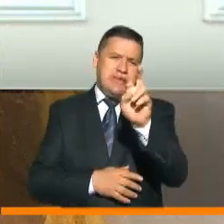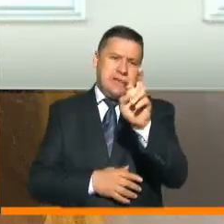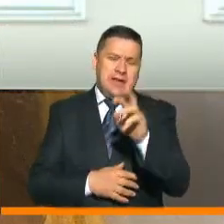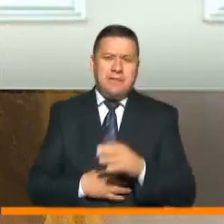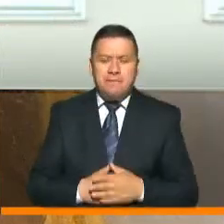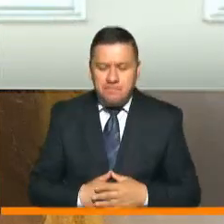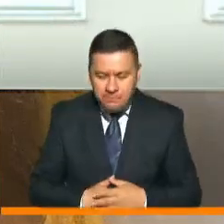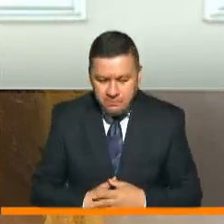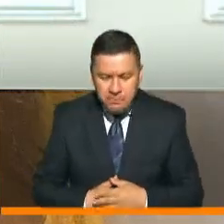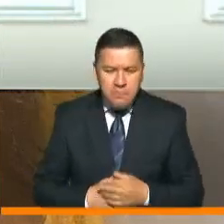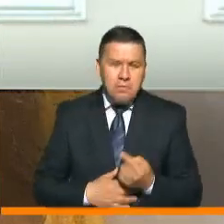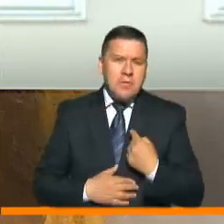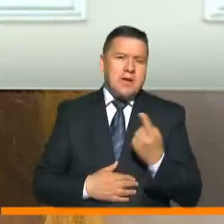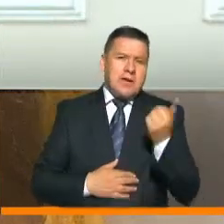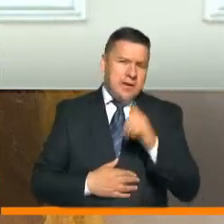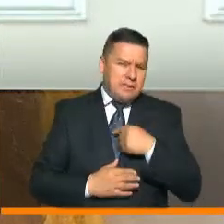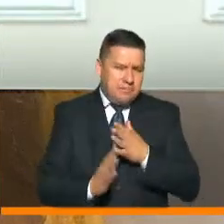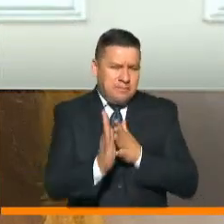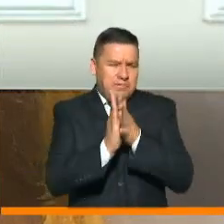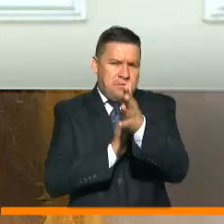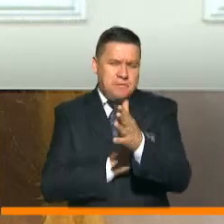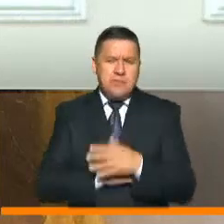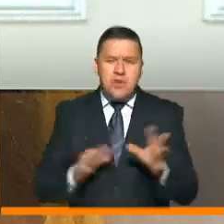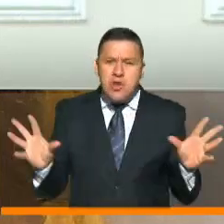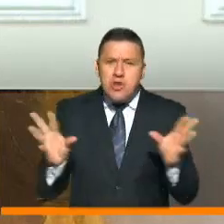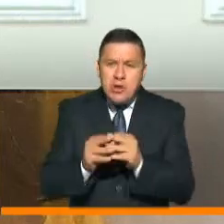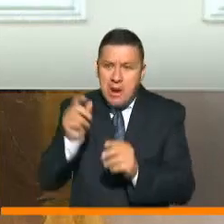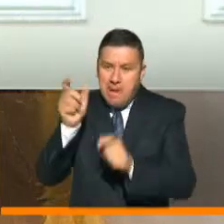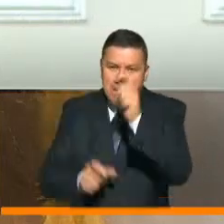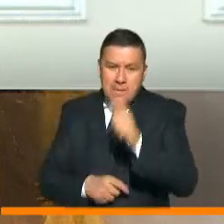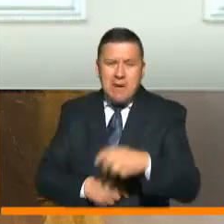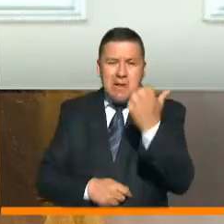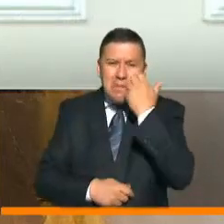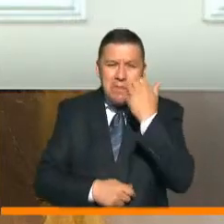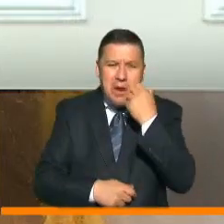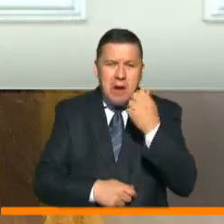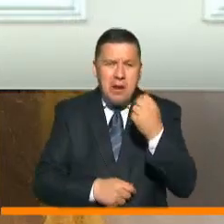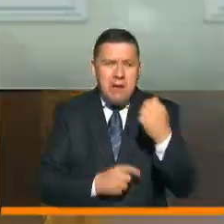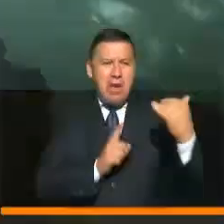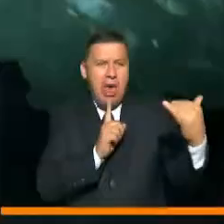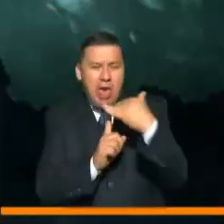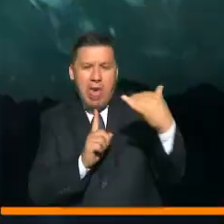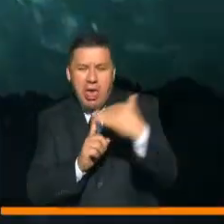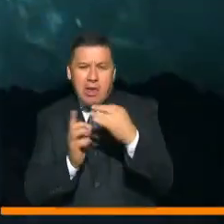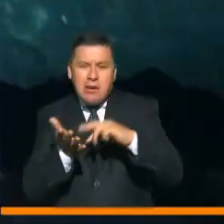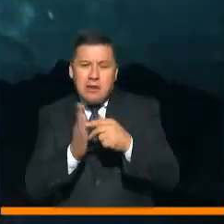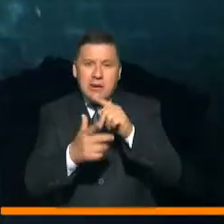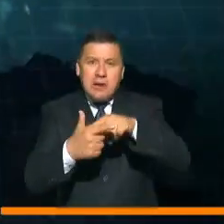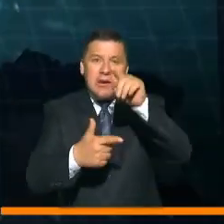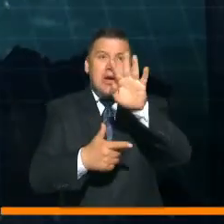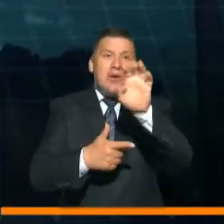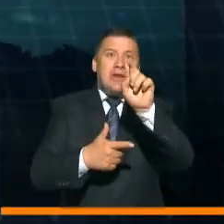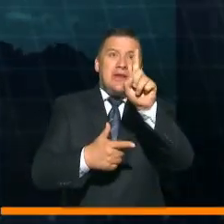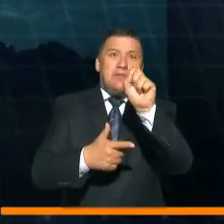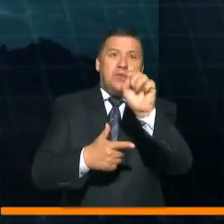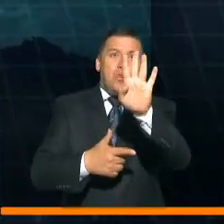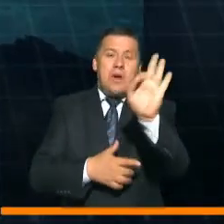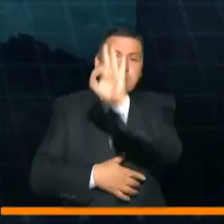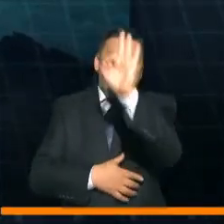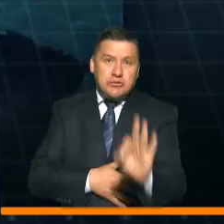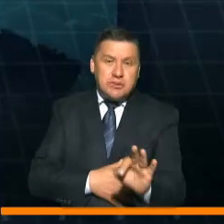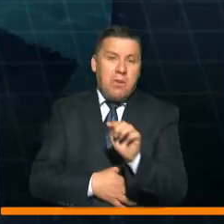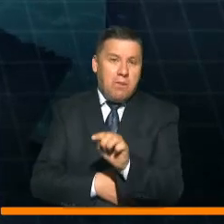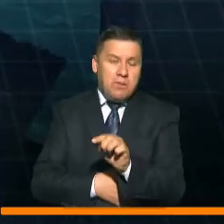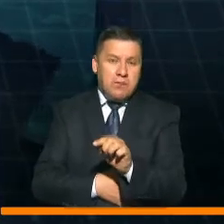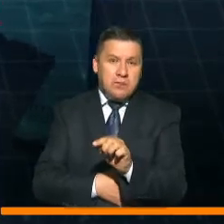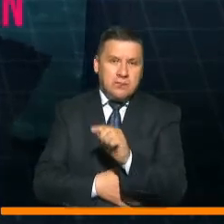104.137. También quisiera destacar que del total de personas agredidas por esta enfermedad, el 96.4%